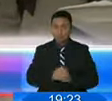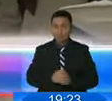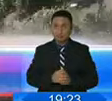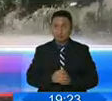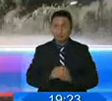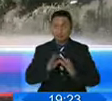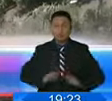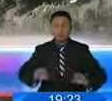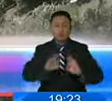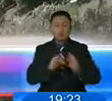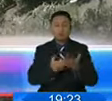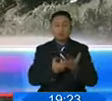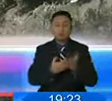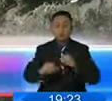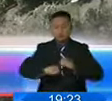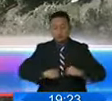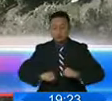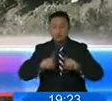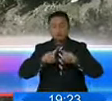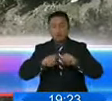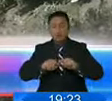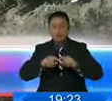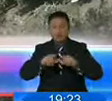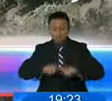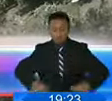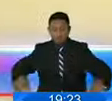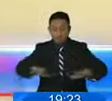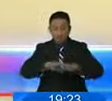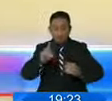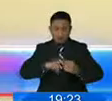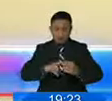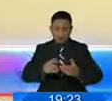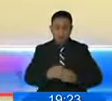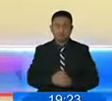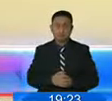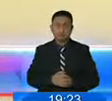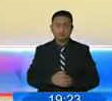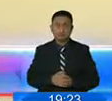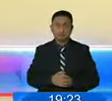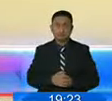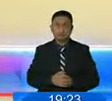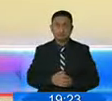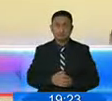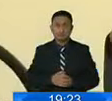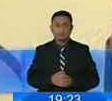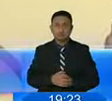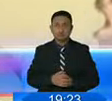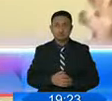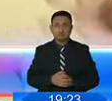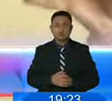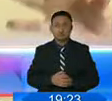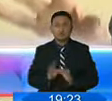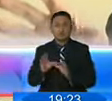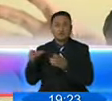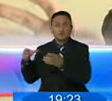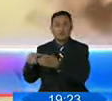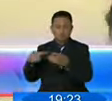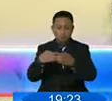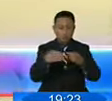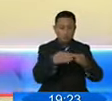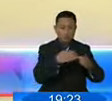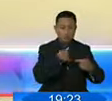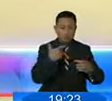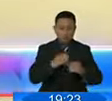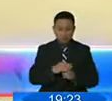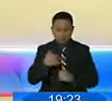modelo de gestión acorde a la geografía y necesidades de Quito. Formar entornos donde yo puedo tener mi trabajo,